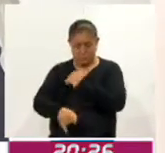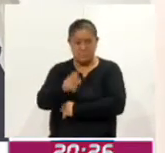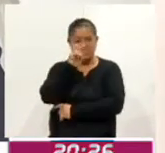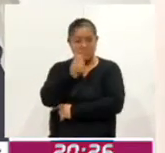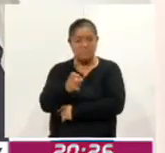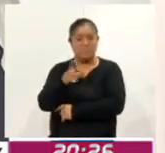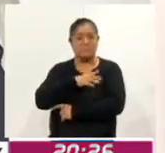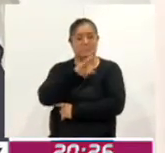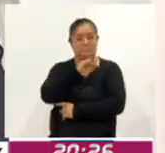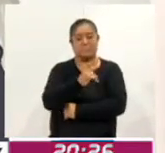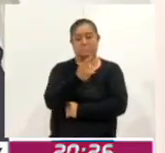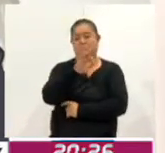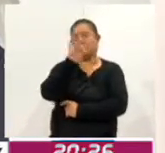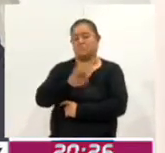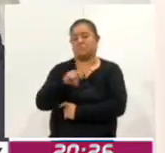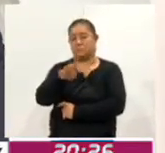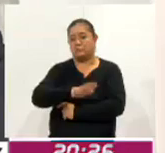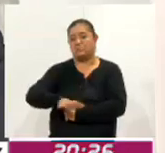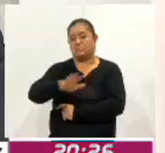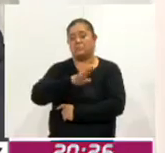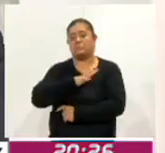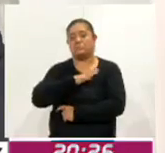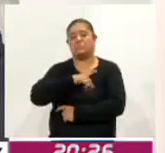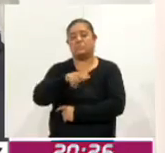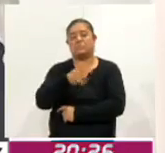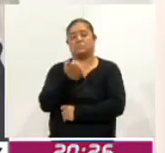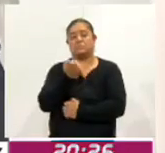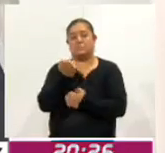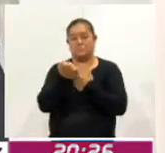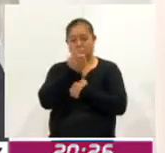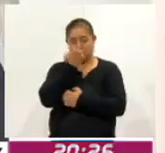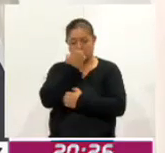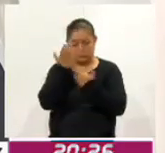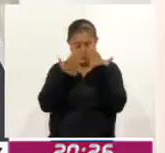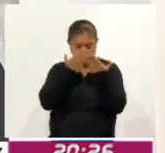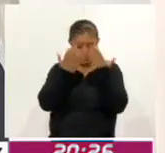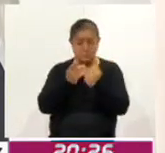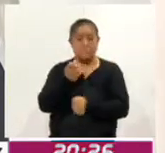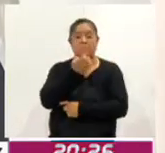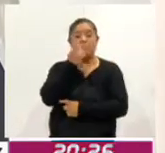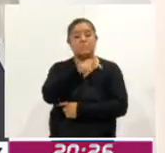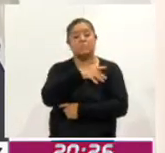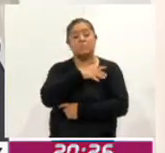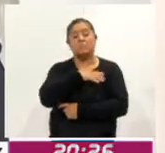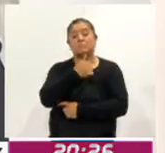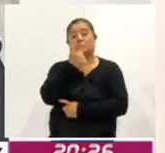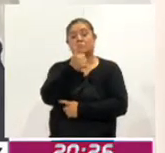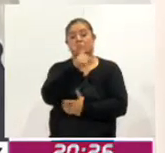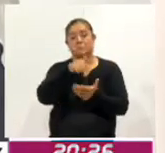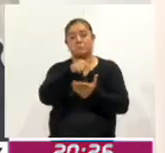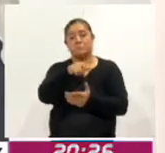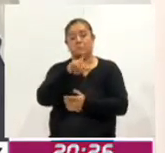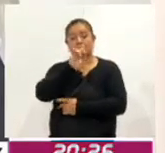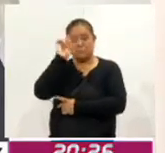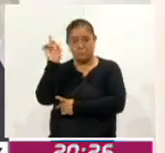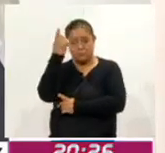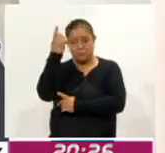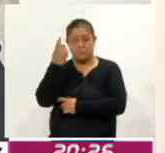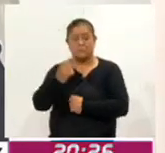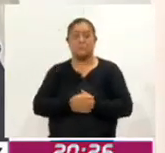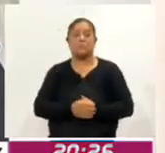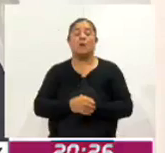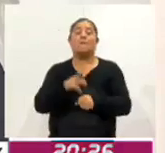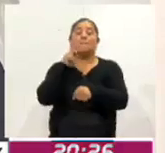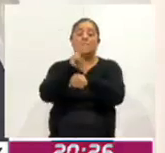representa el 91% de la planta académica. El colegio alberga actualmente 6 estancias postdoctorales. Esto es